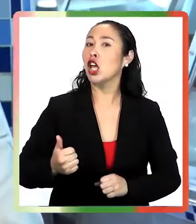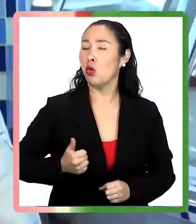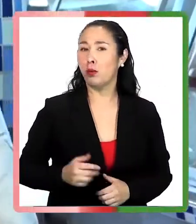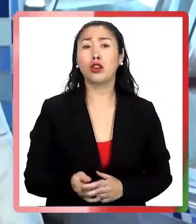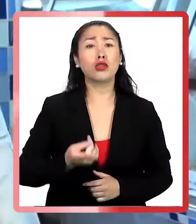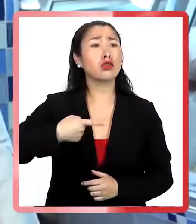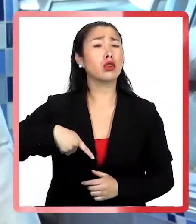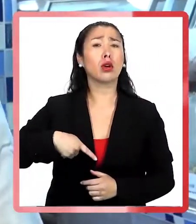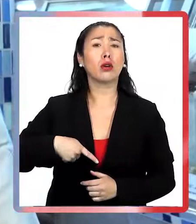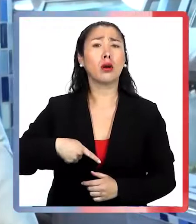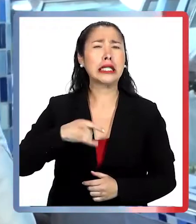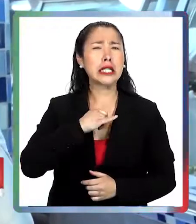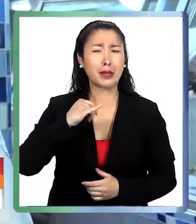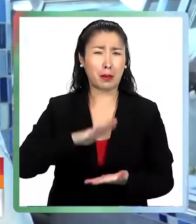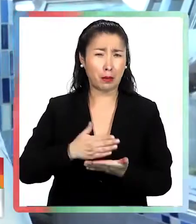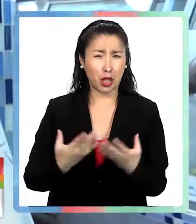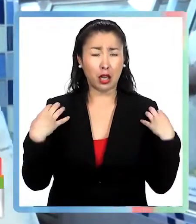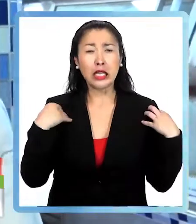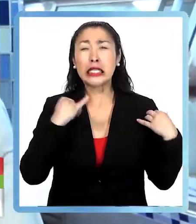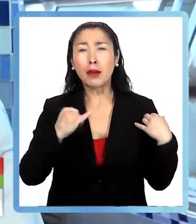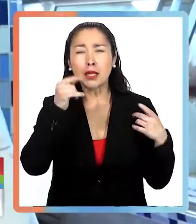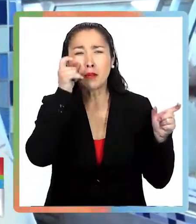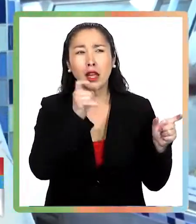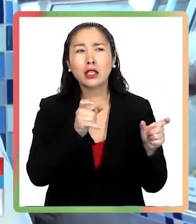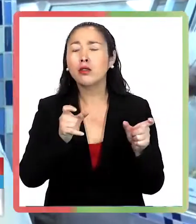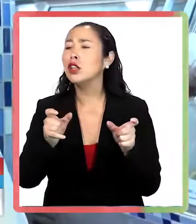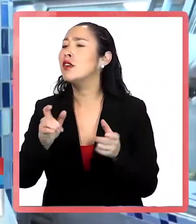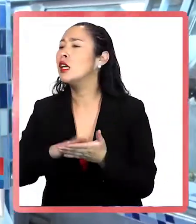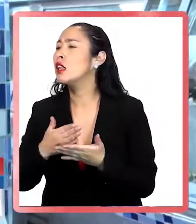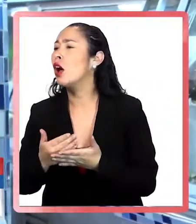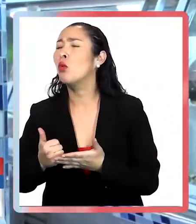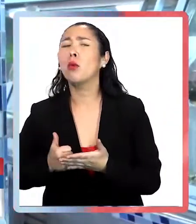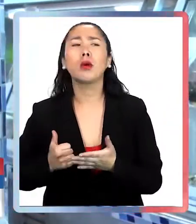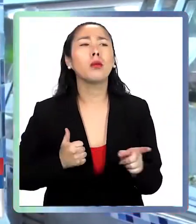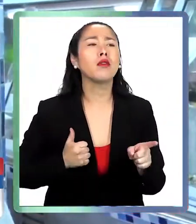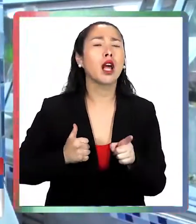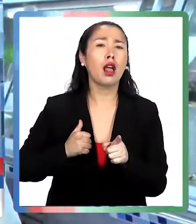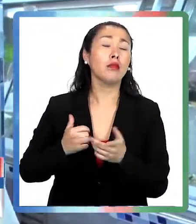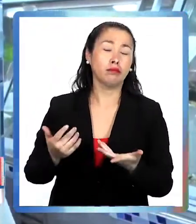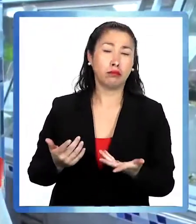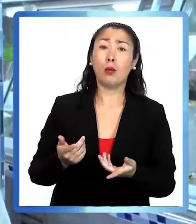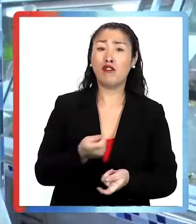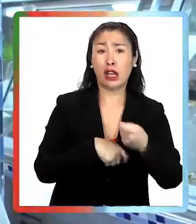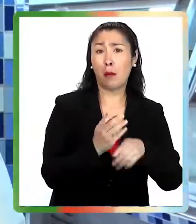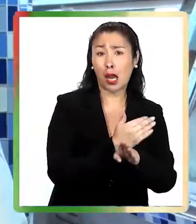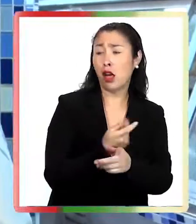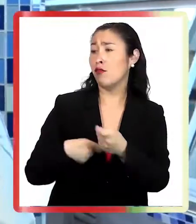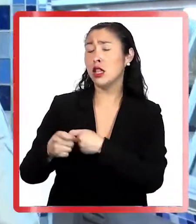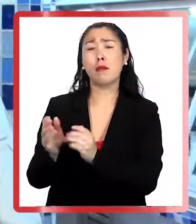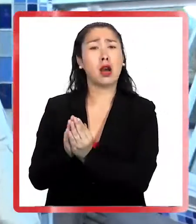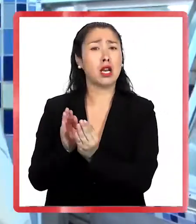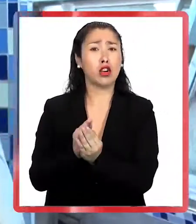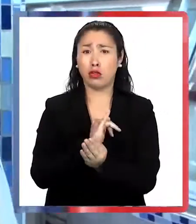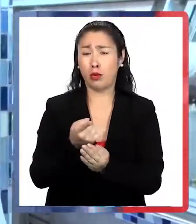estamos siempre fiscalizando las medidas sanitarias de tanto ventas de mariscos como de pescado, durante todo